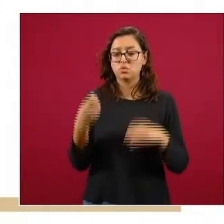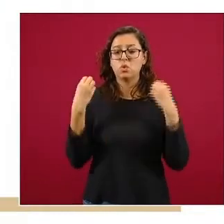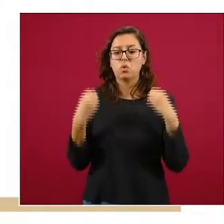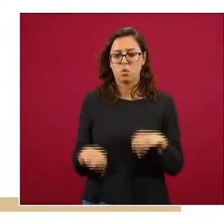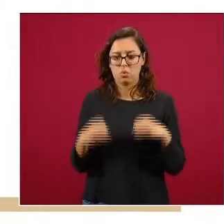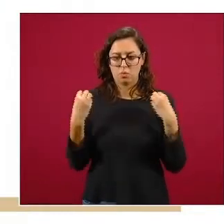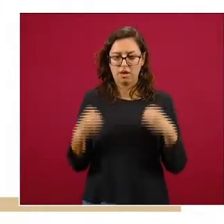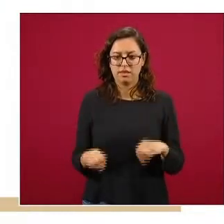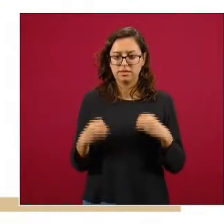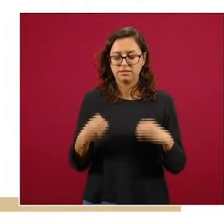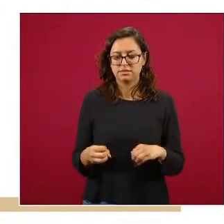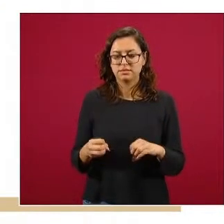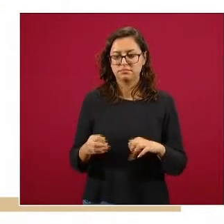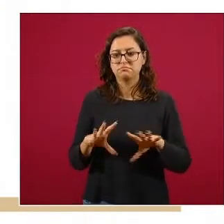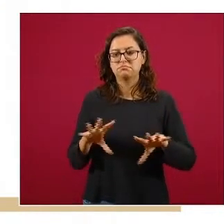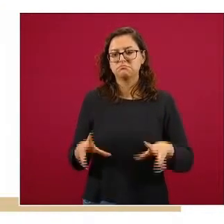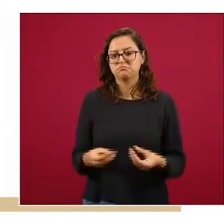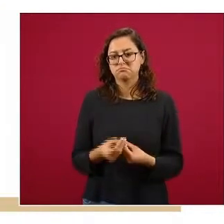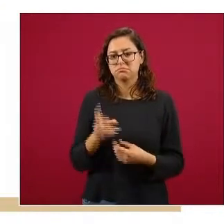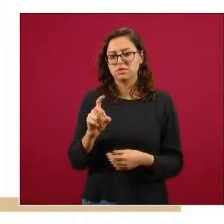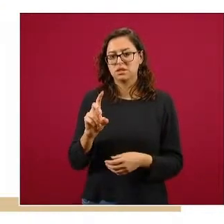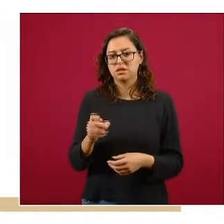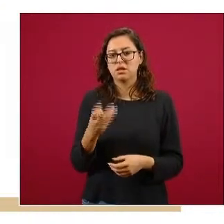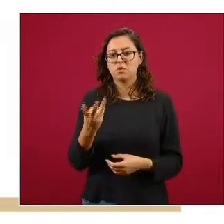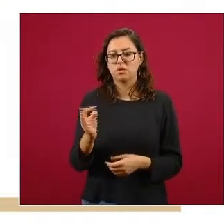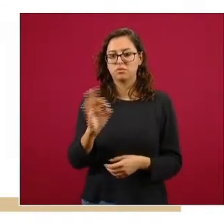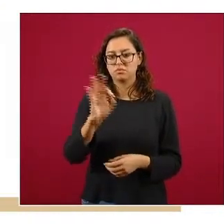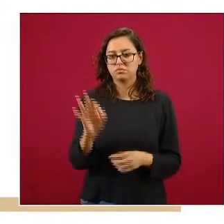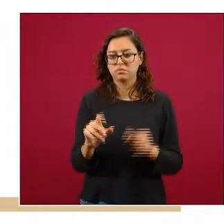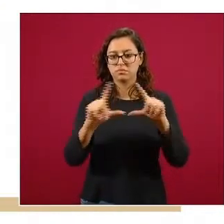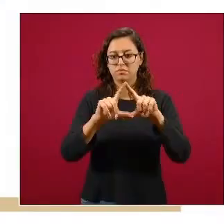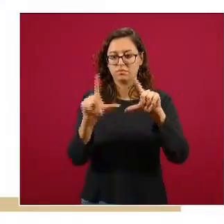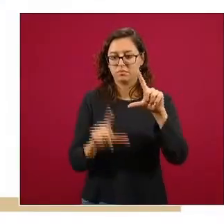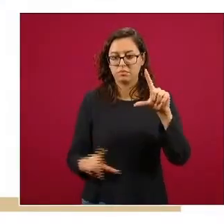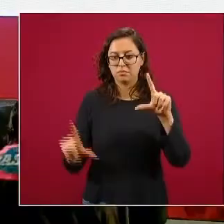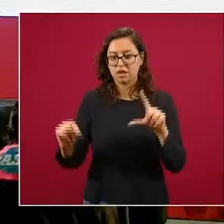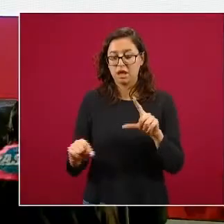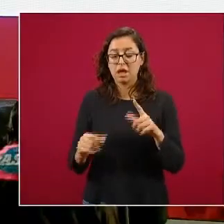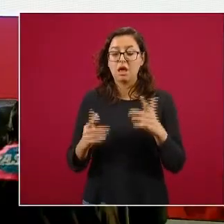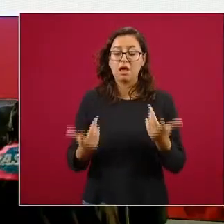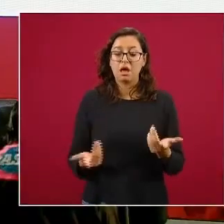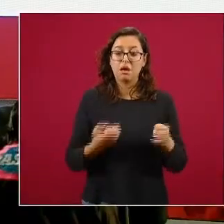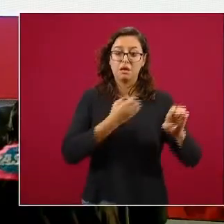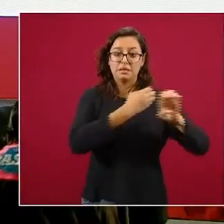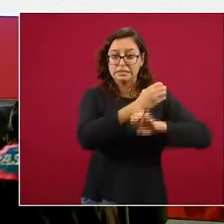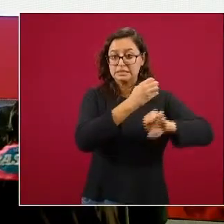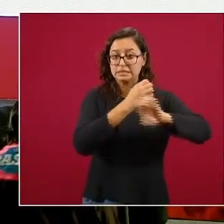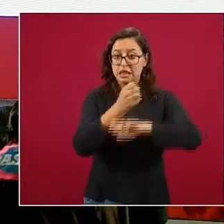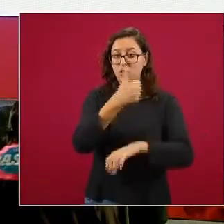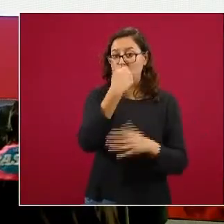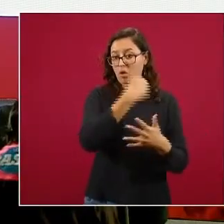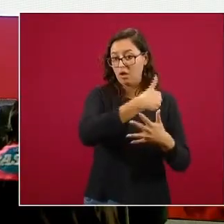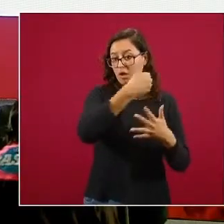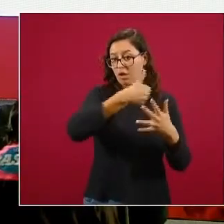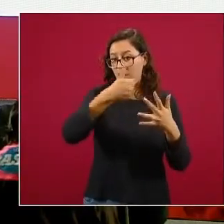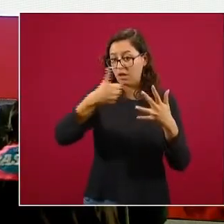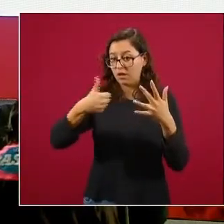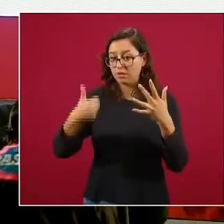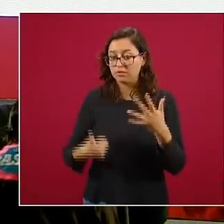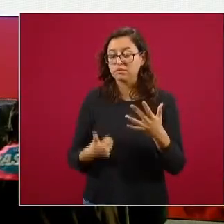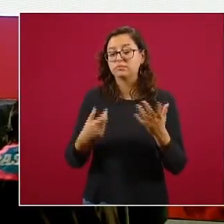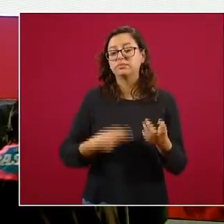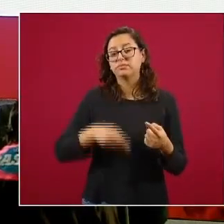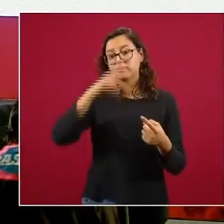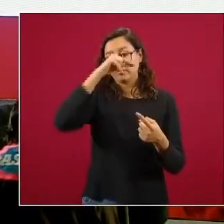34% de ocupación a nivel nacional. Si lo vemos por entidad federativa, tenemos que